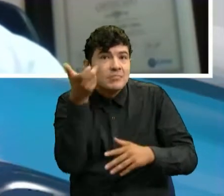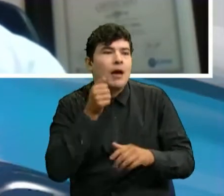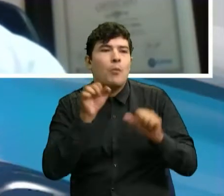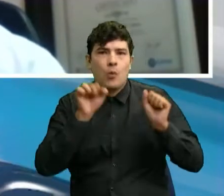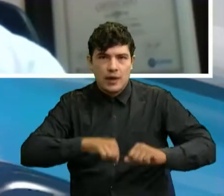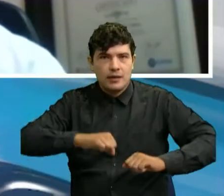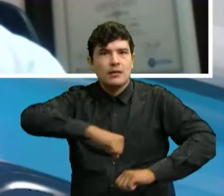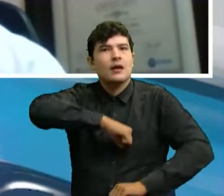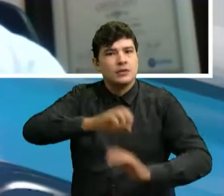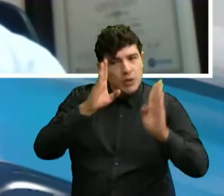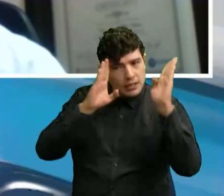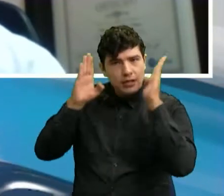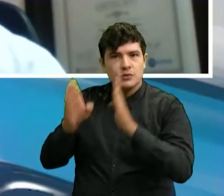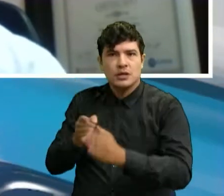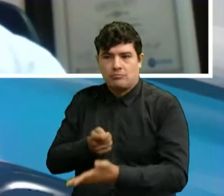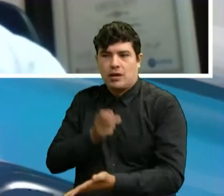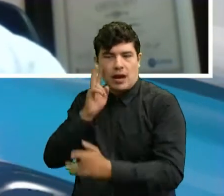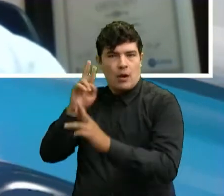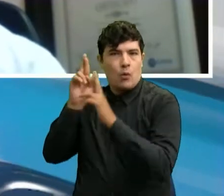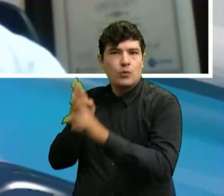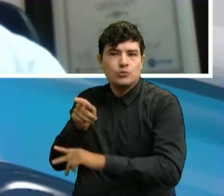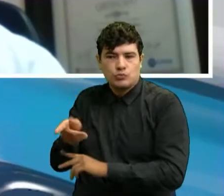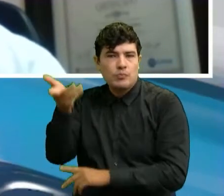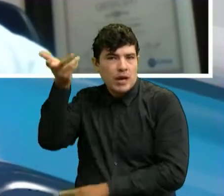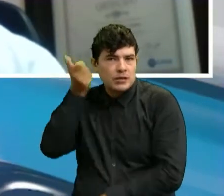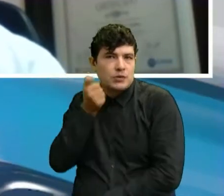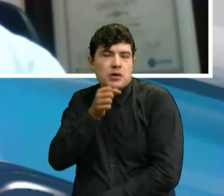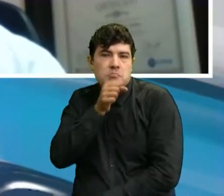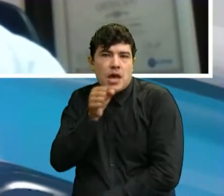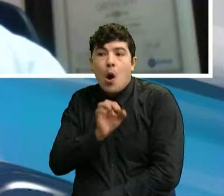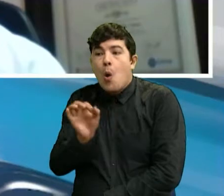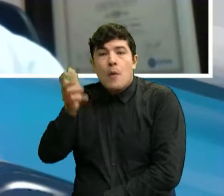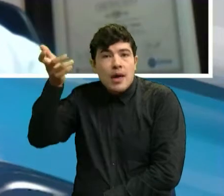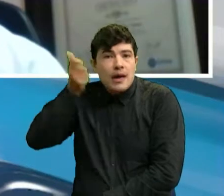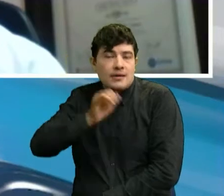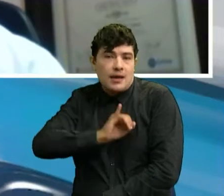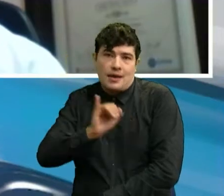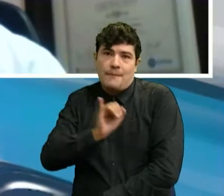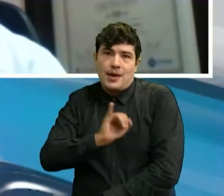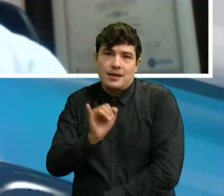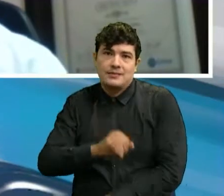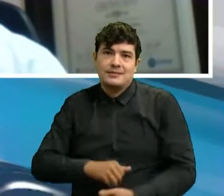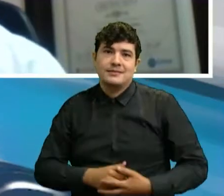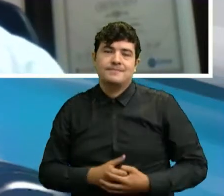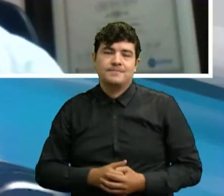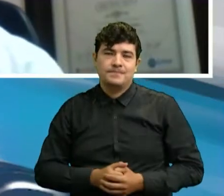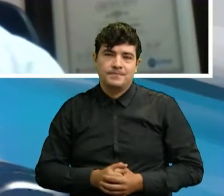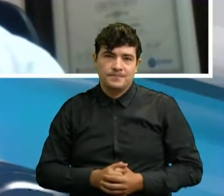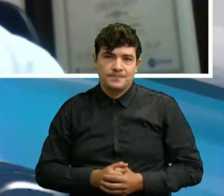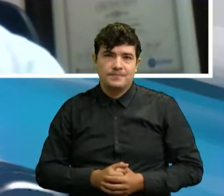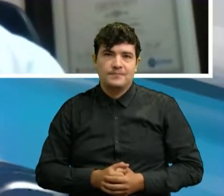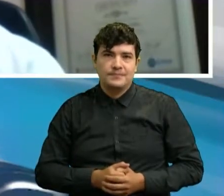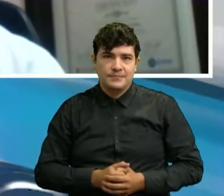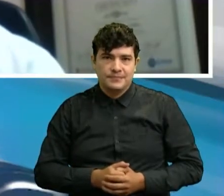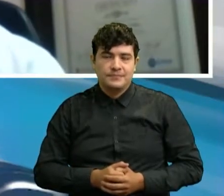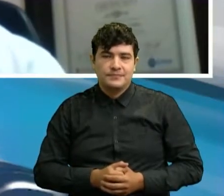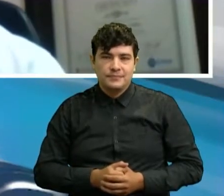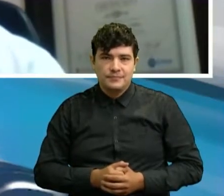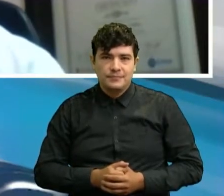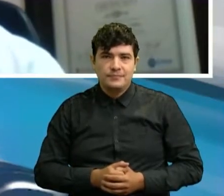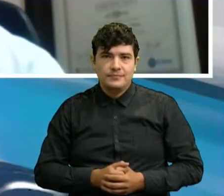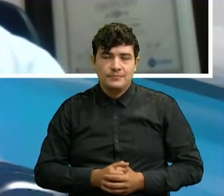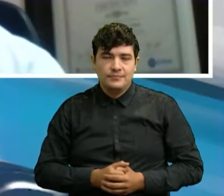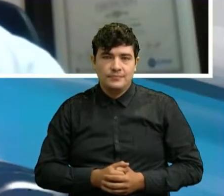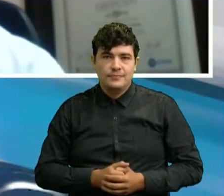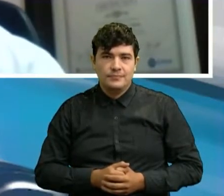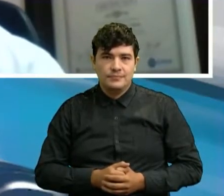a los 60 años, muere a los 62, va a llevar 100 semanas cotizadas y va a dejar causada una